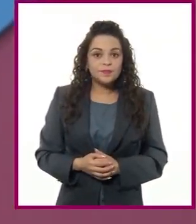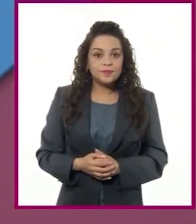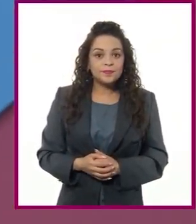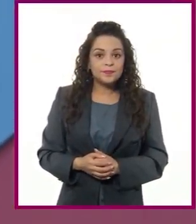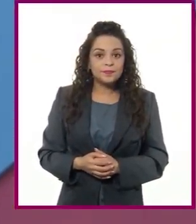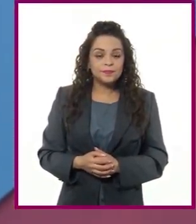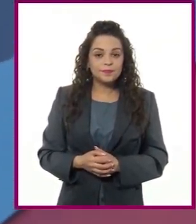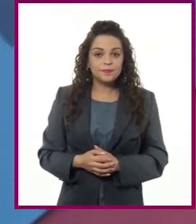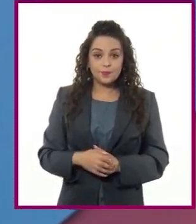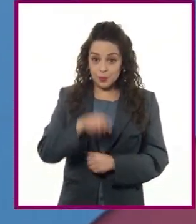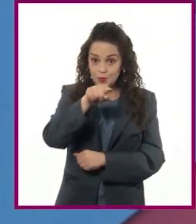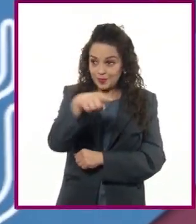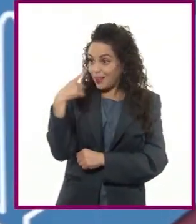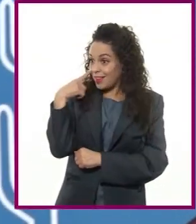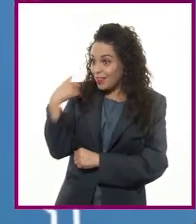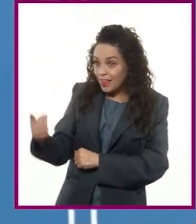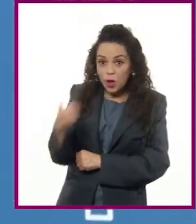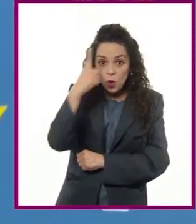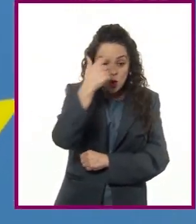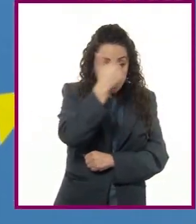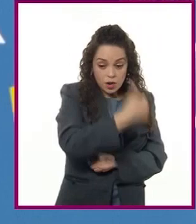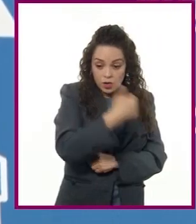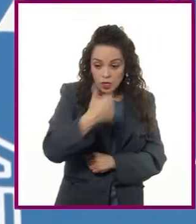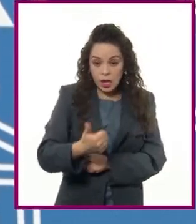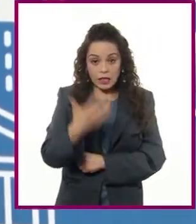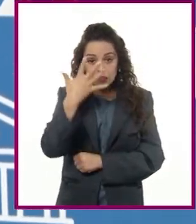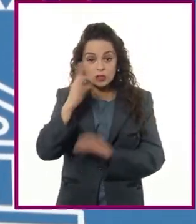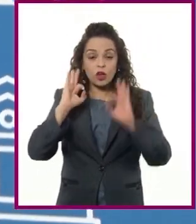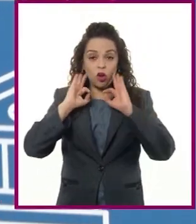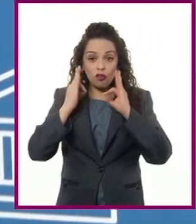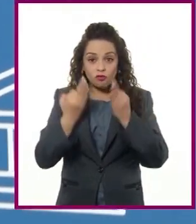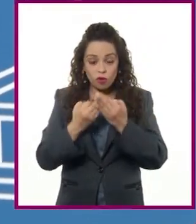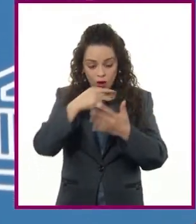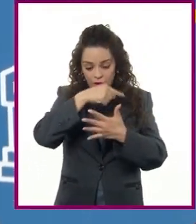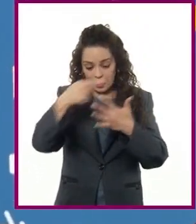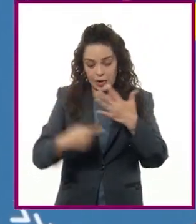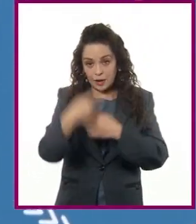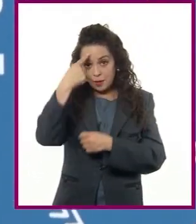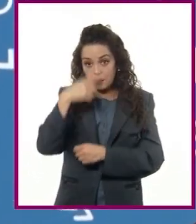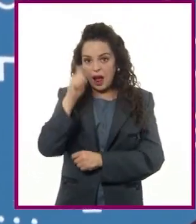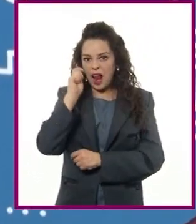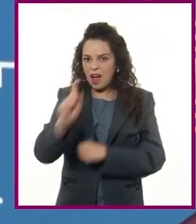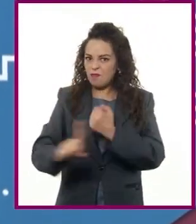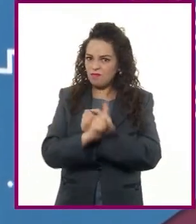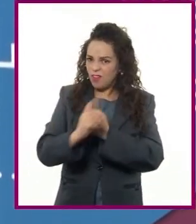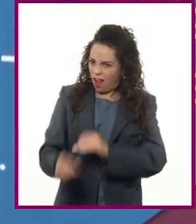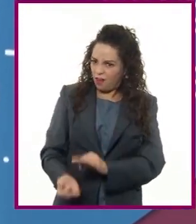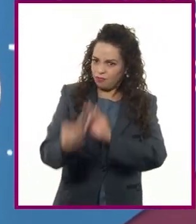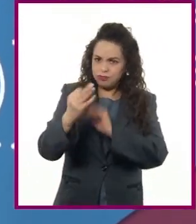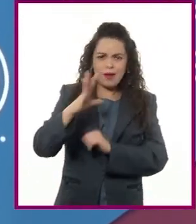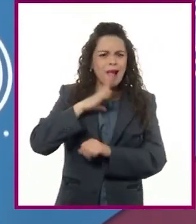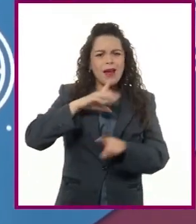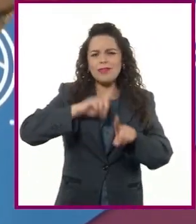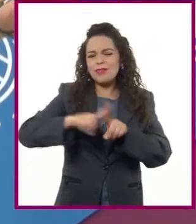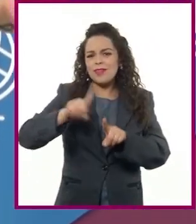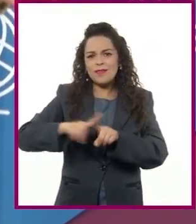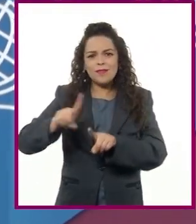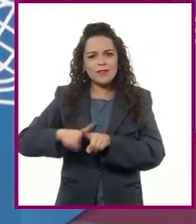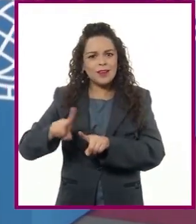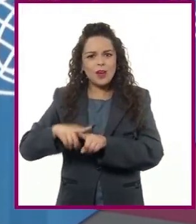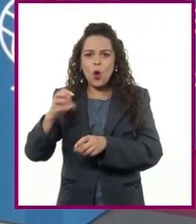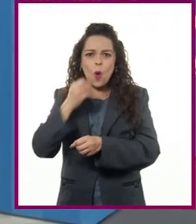Como pueden observar, cada una de estas 5 formas de enfrentar un conflicto ofrece distintas opciones que